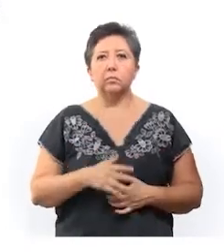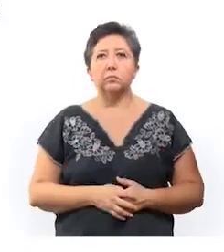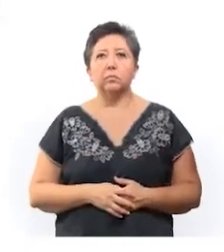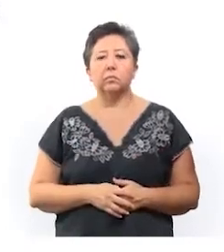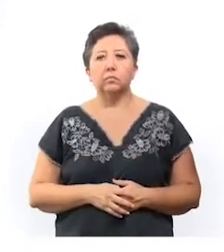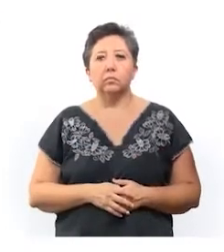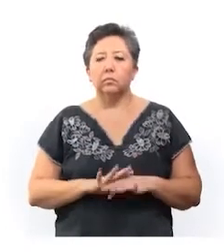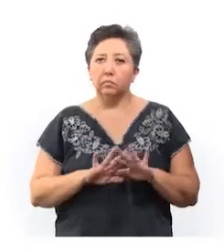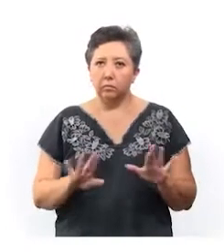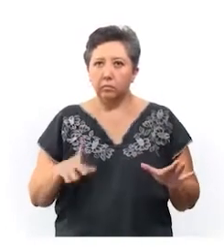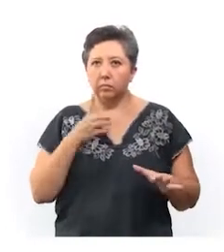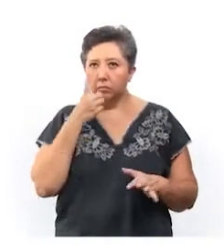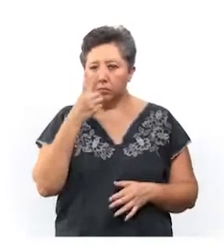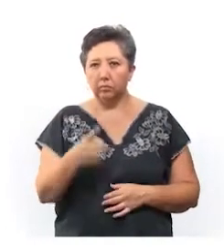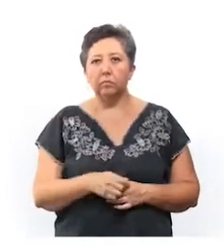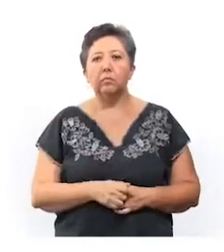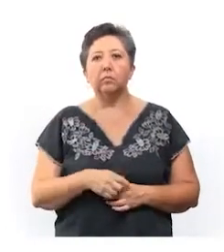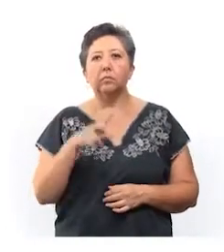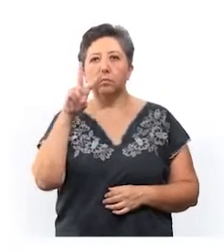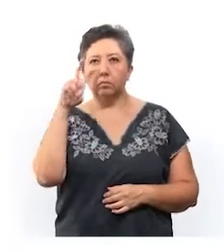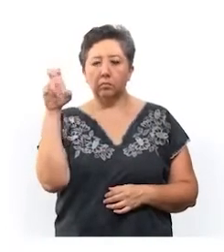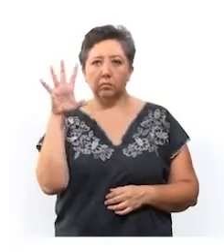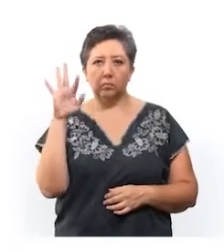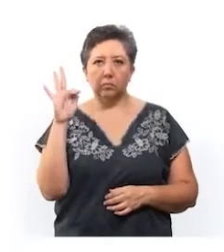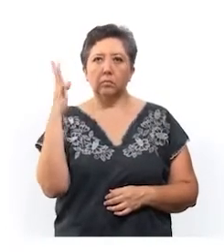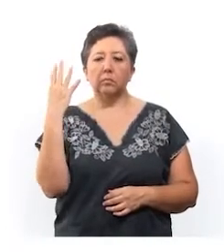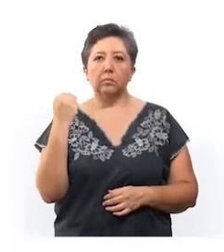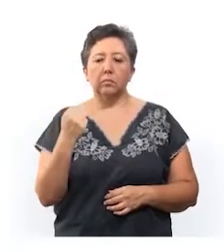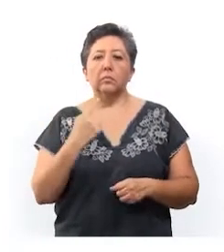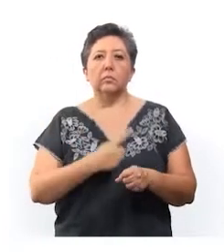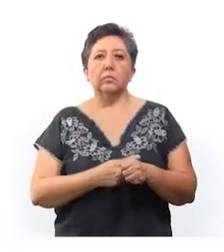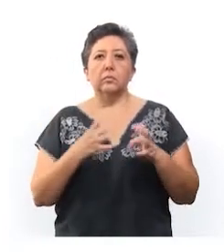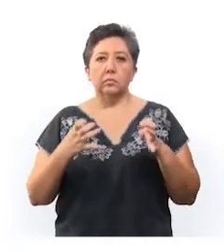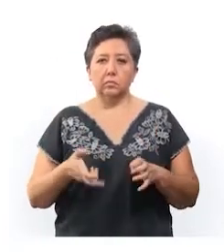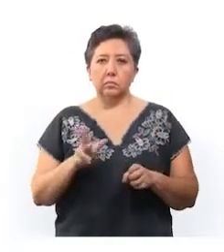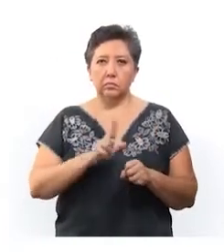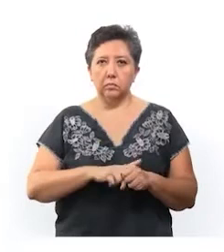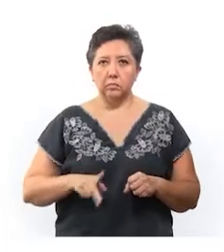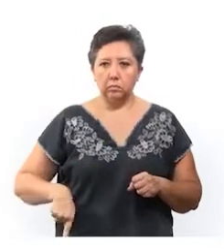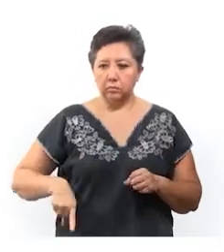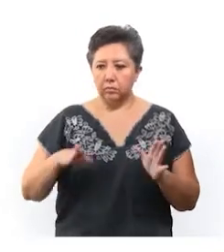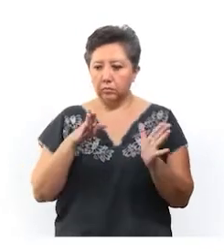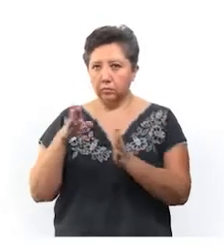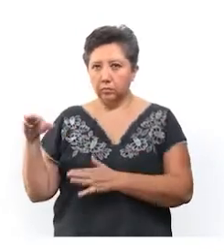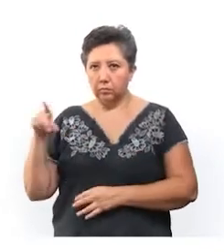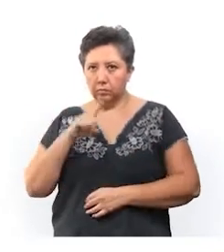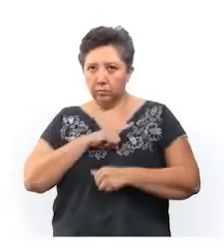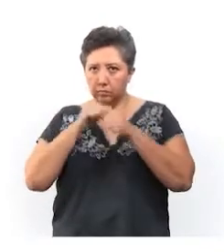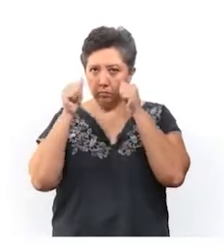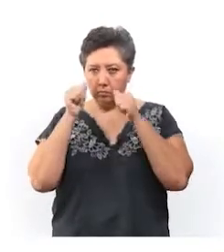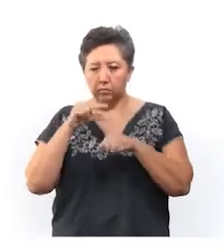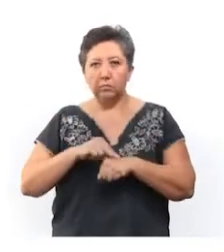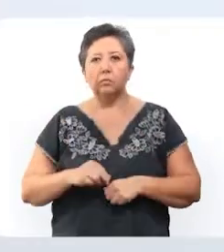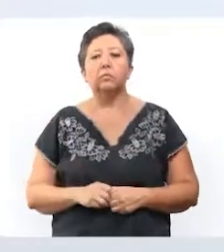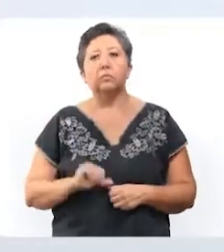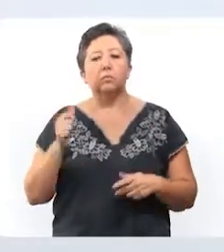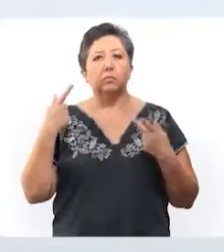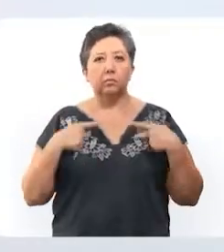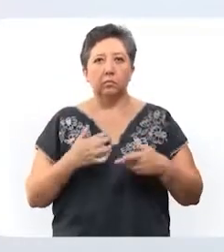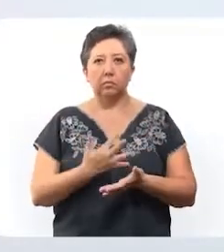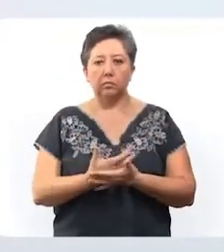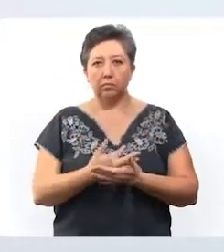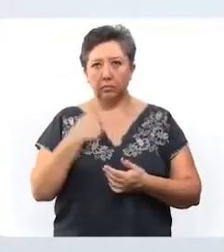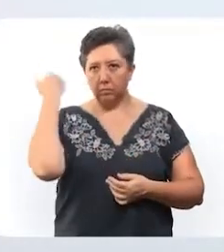síntomas leves. Como ya se mencionó, 249 de los casos positivos están en hospitales públicos y en aislamiento total. Hay